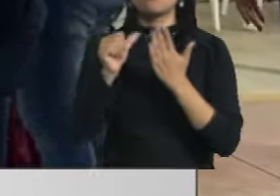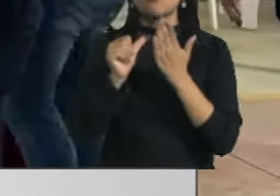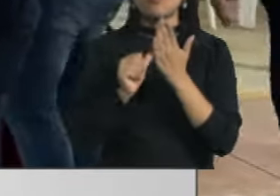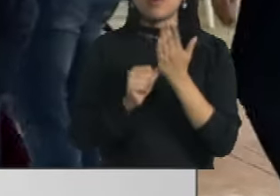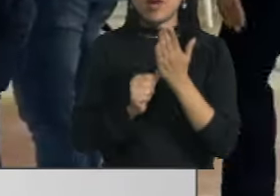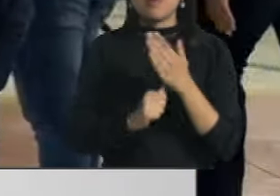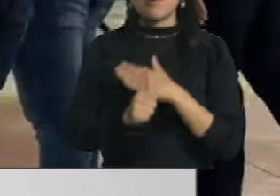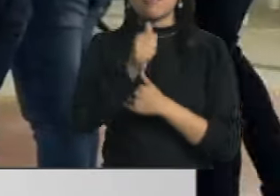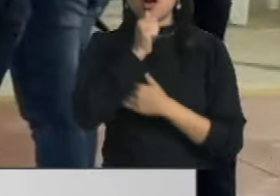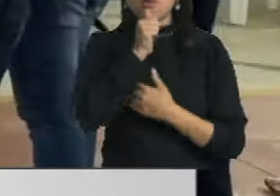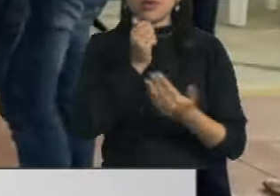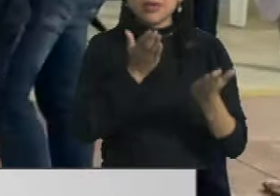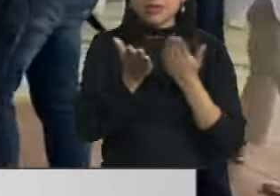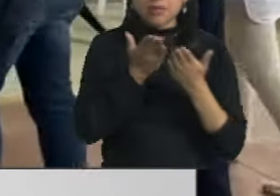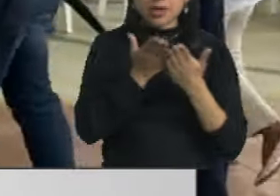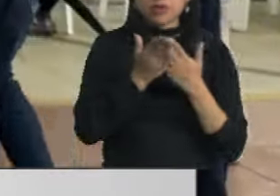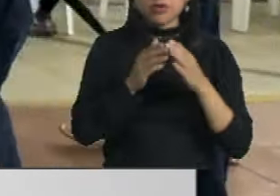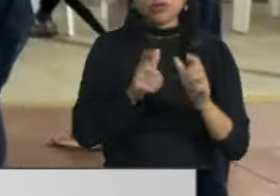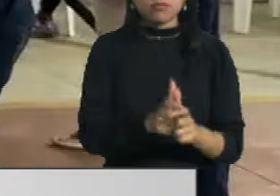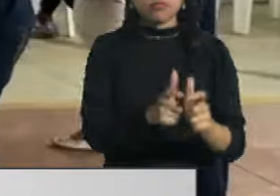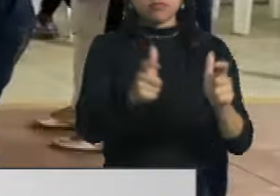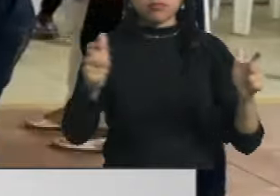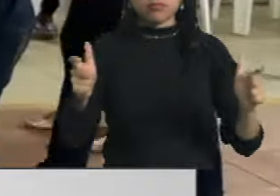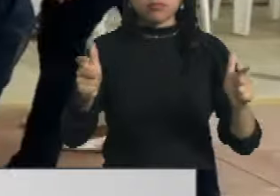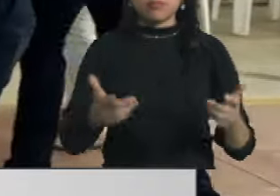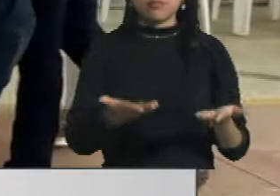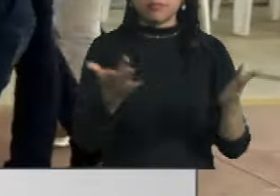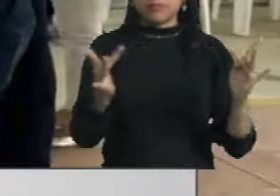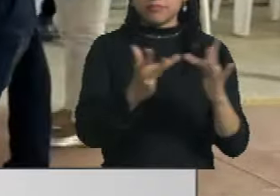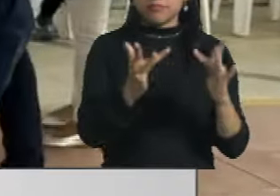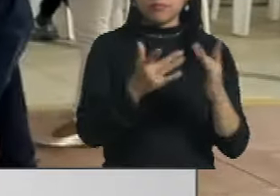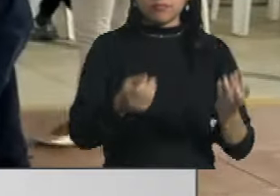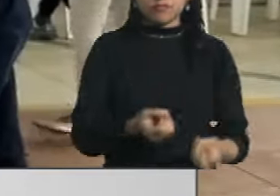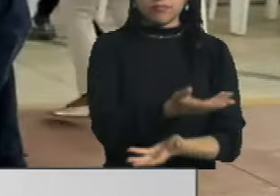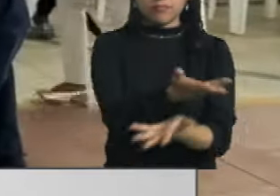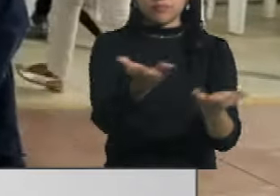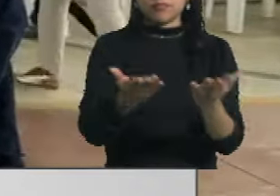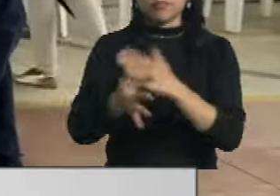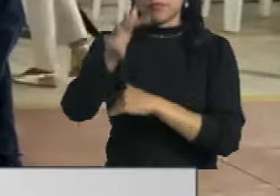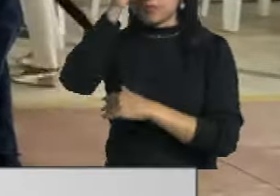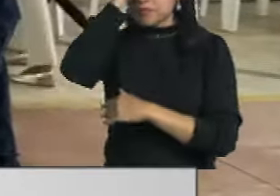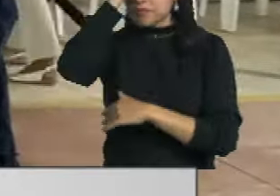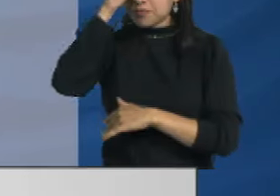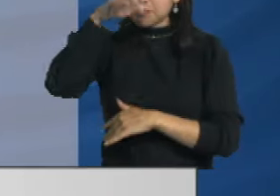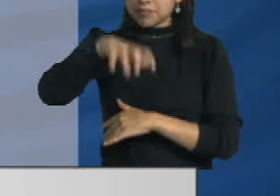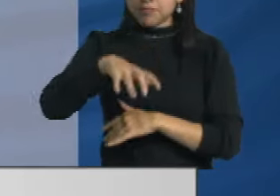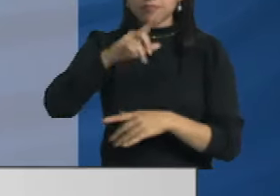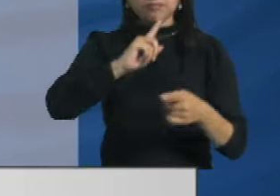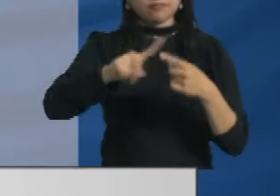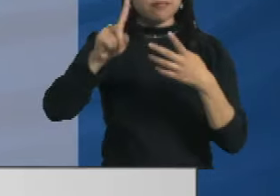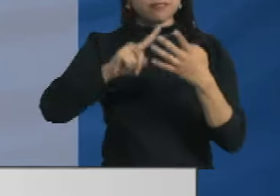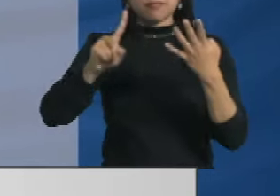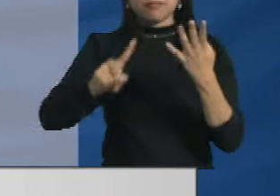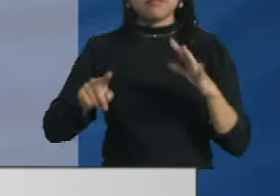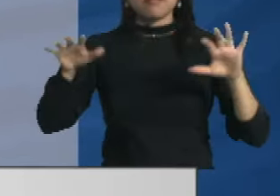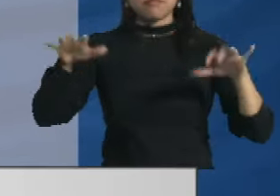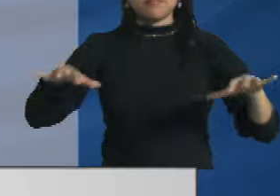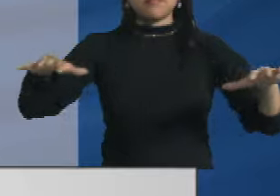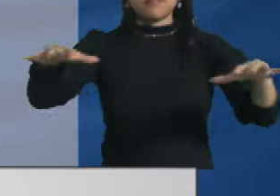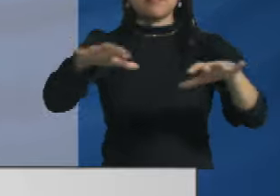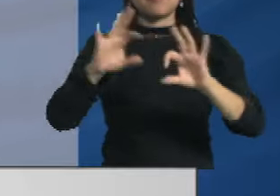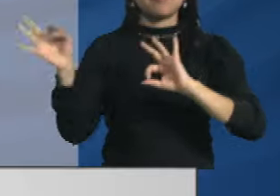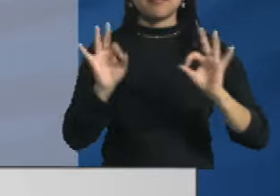acueductos rurales, llega la pavimentación de calles, llega el Hospital Regional de los Montes de María. Finalmente señaló que a